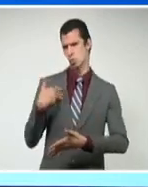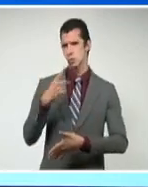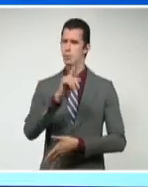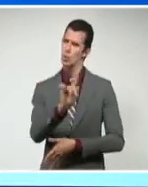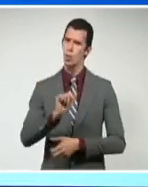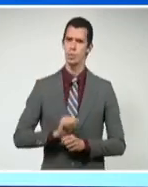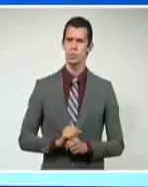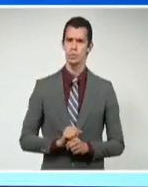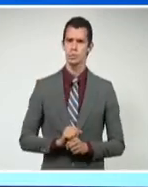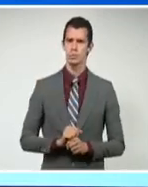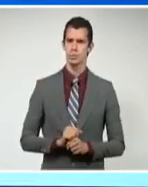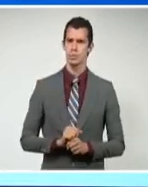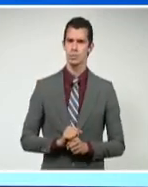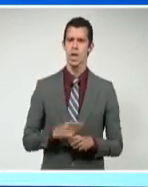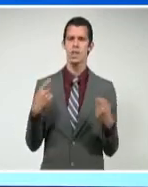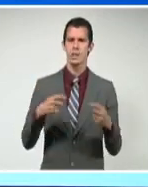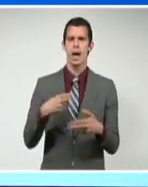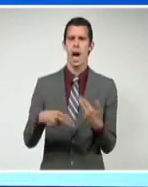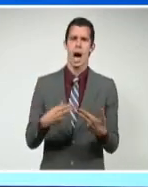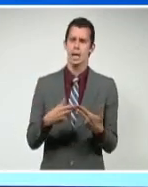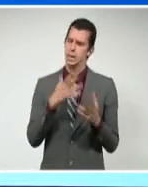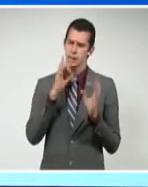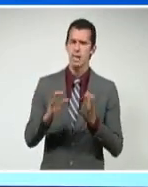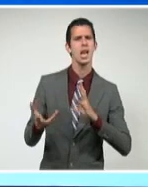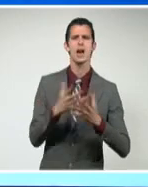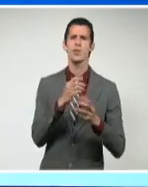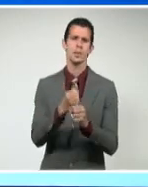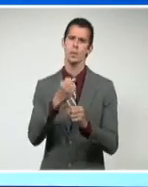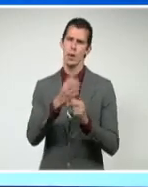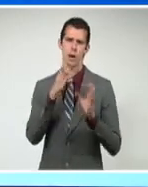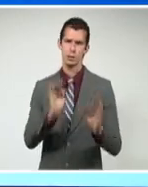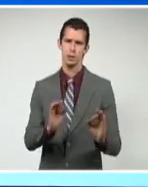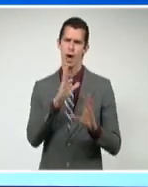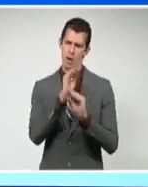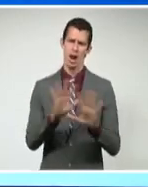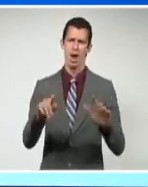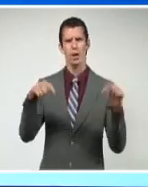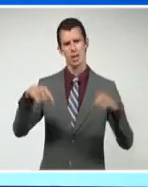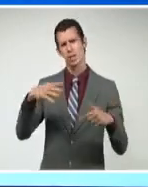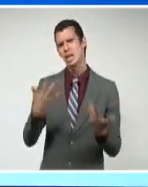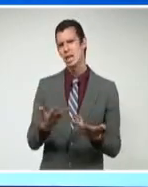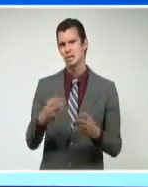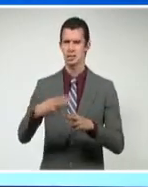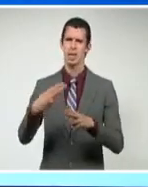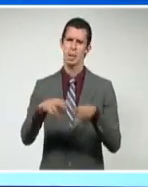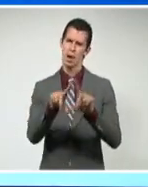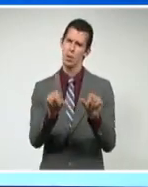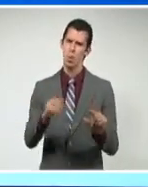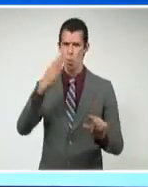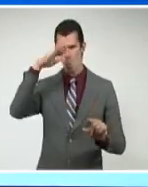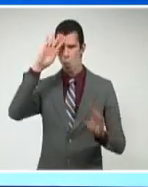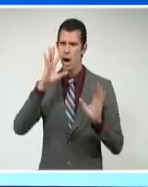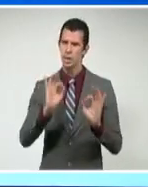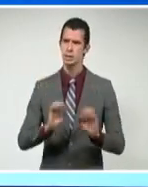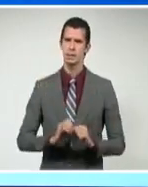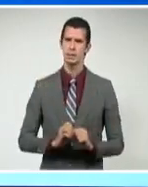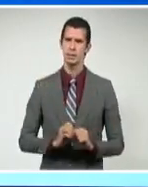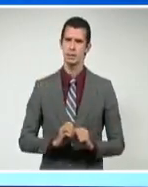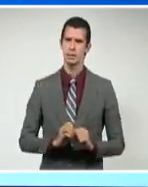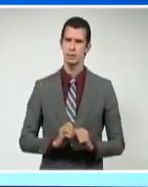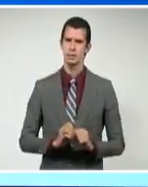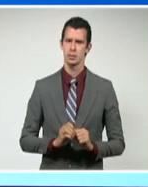todo es evidente, pero estamos en Cuba. Esa Cuba a la que traicionan ellos como mercenarios pagados y a la que por encima